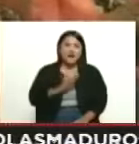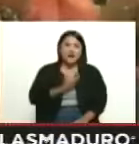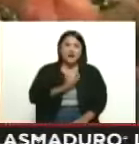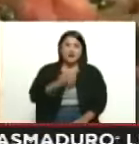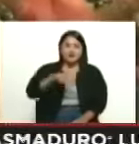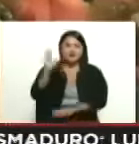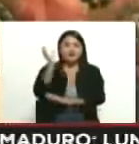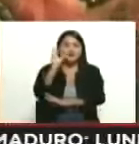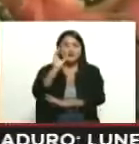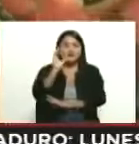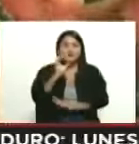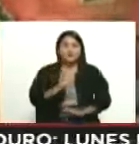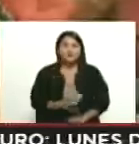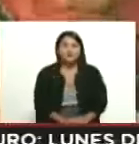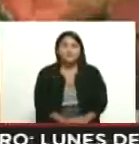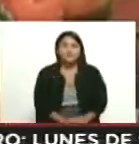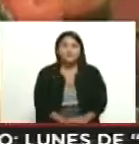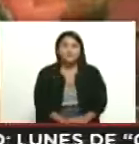Lo decía Carmen.